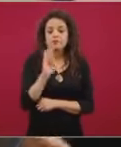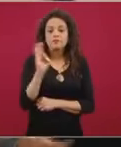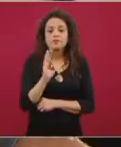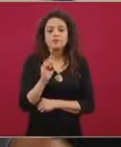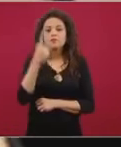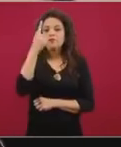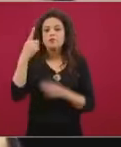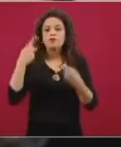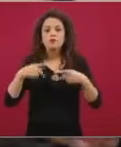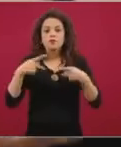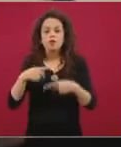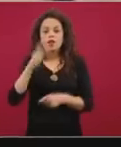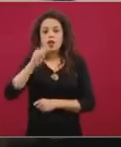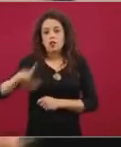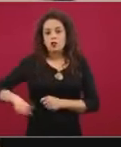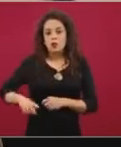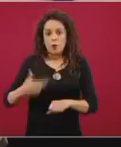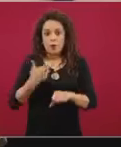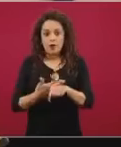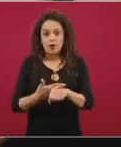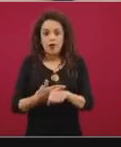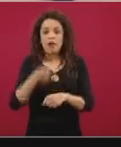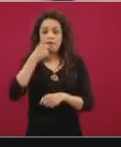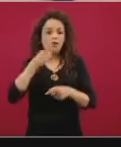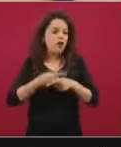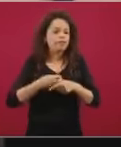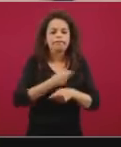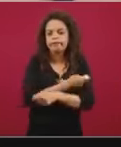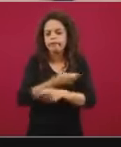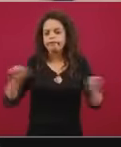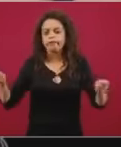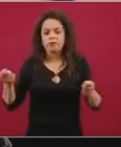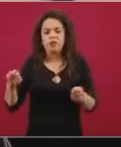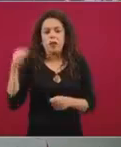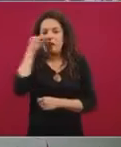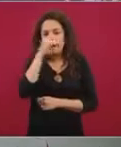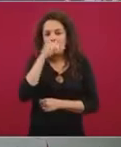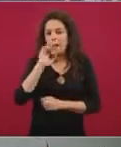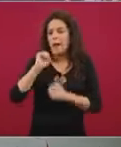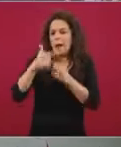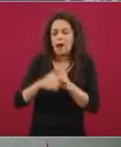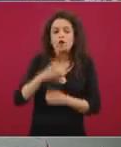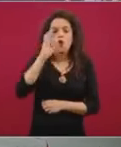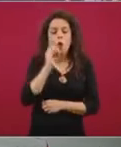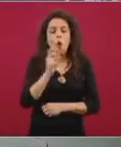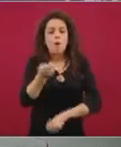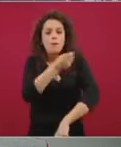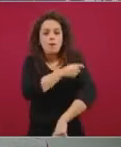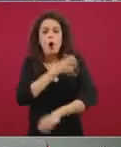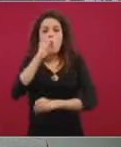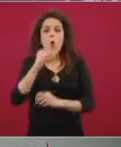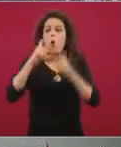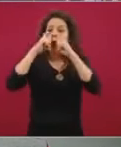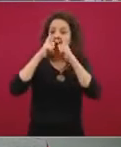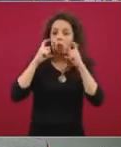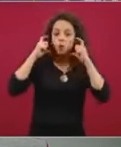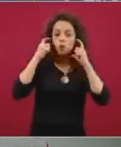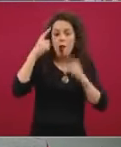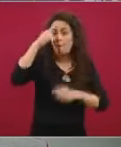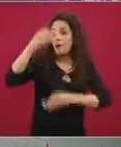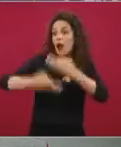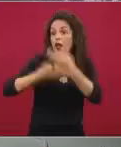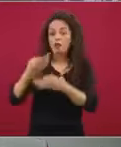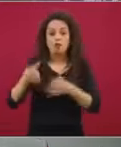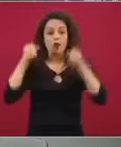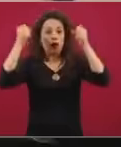gobernador por allá ofrezca pruebas gratis a toda la población, o que ofrezca vacunas gratis, o cubrebocas para mítines, para todos. Entonces, van a